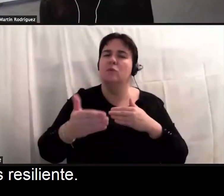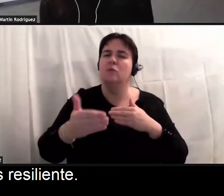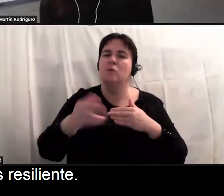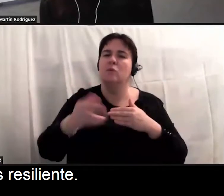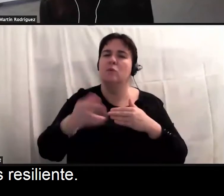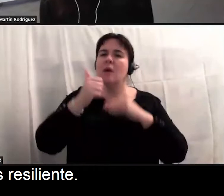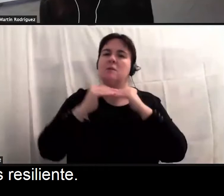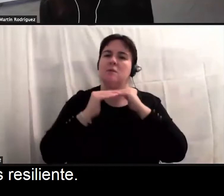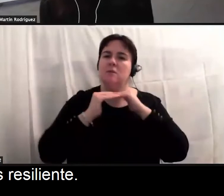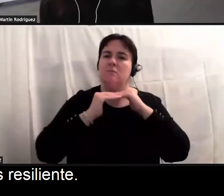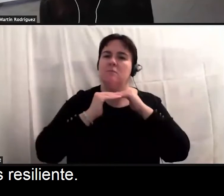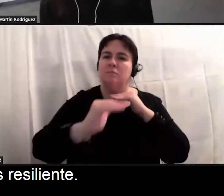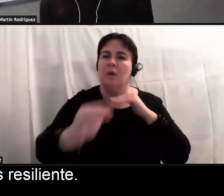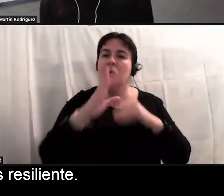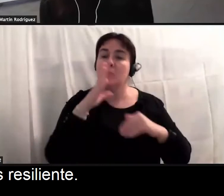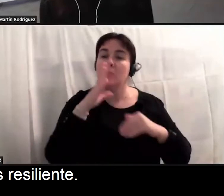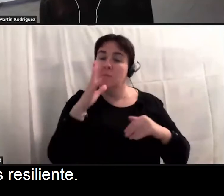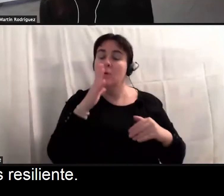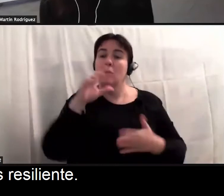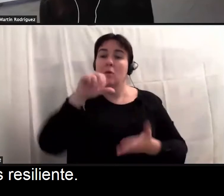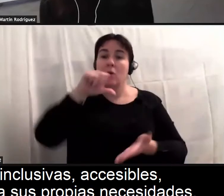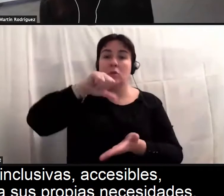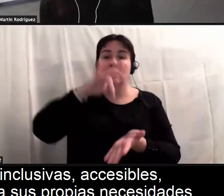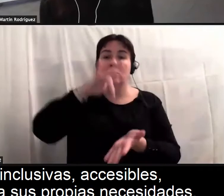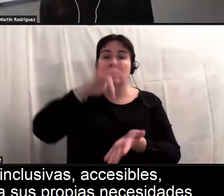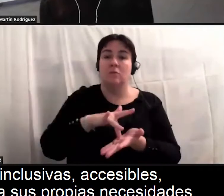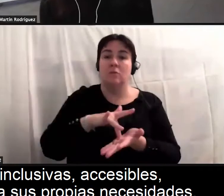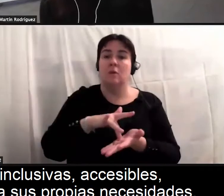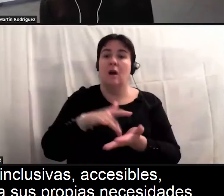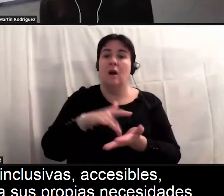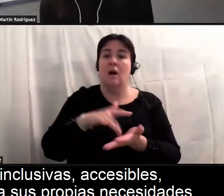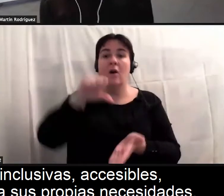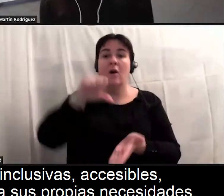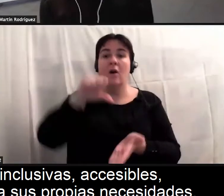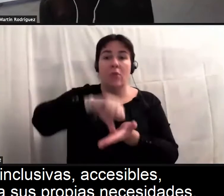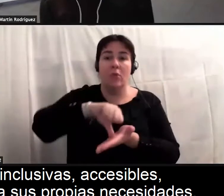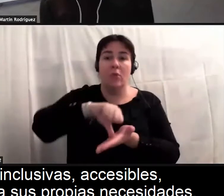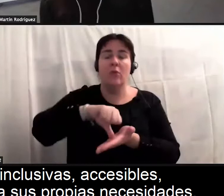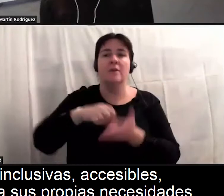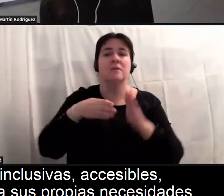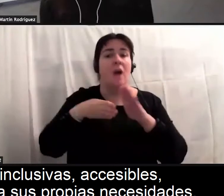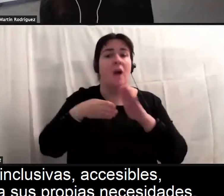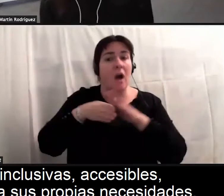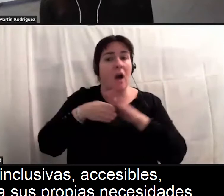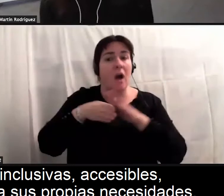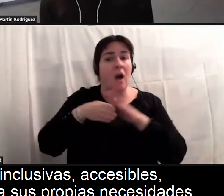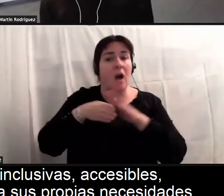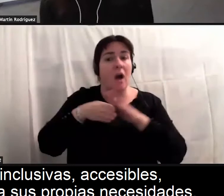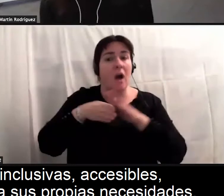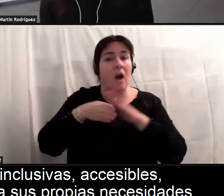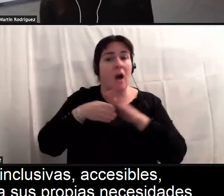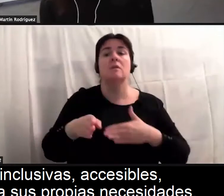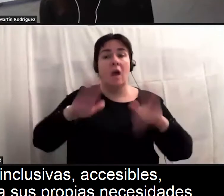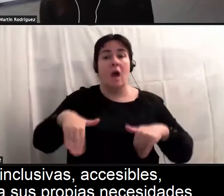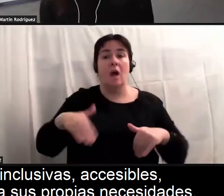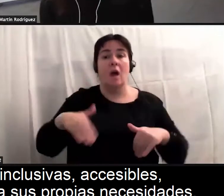inclusivas, accesibles, la gente puede ser más, responder más a sus propias necesidades. Cuando tenemos